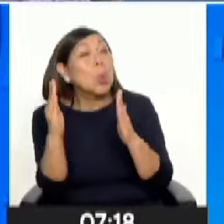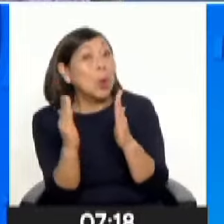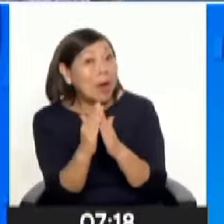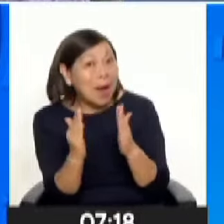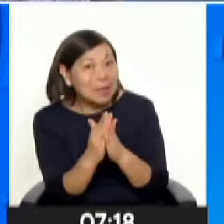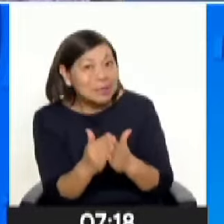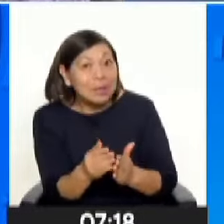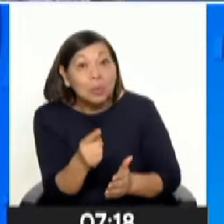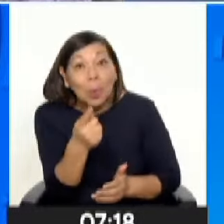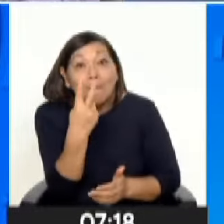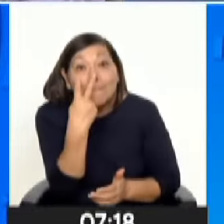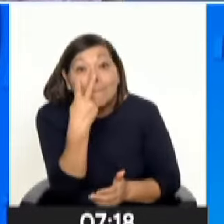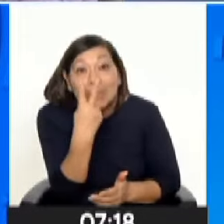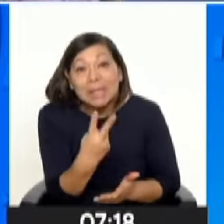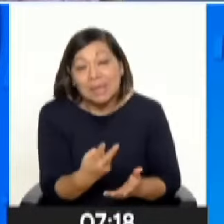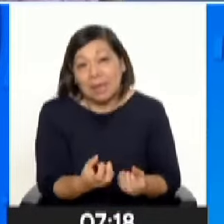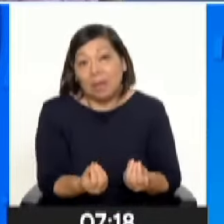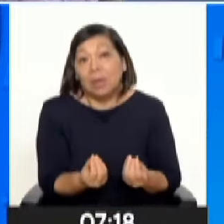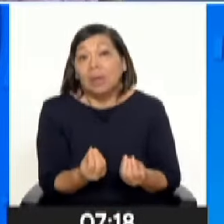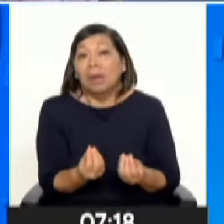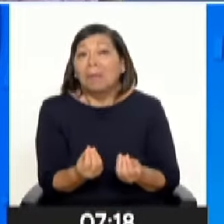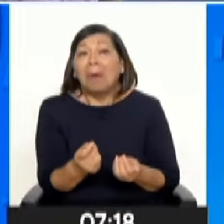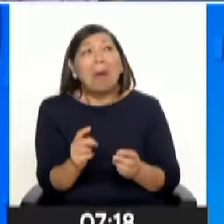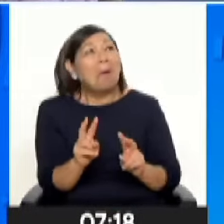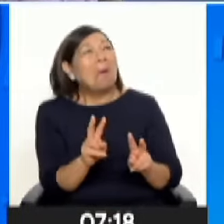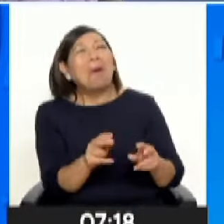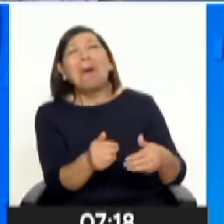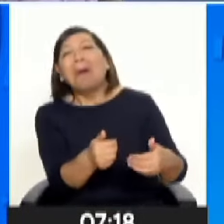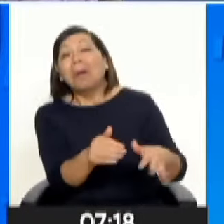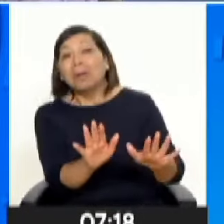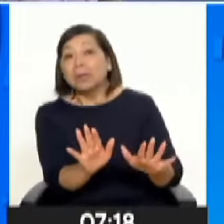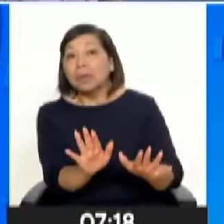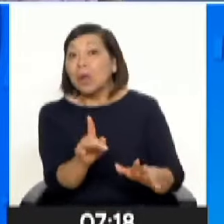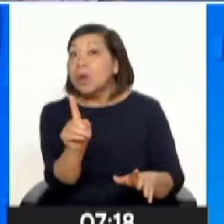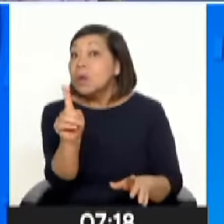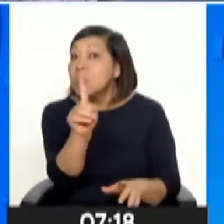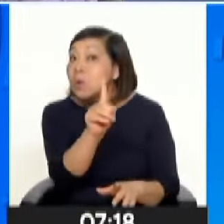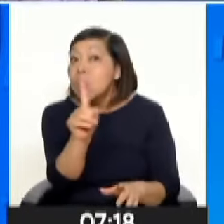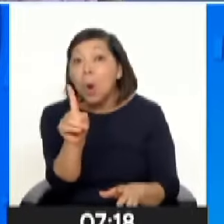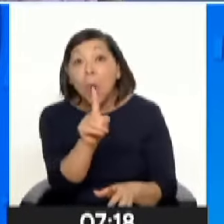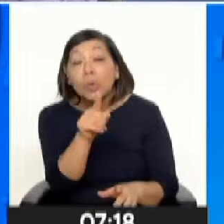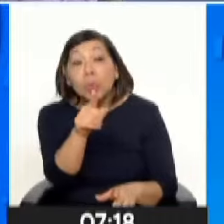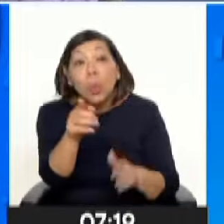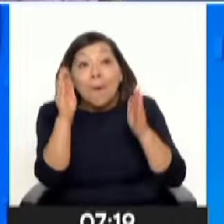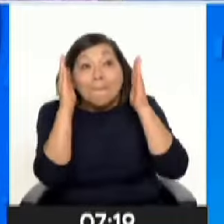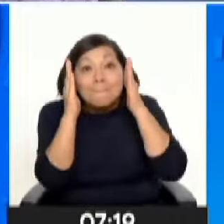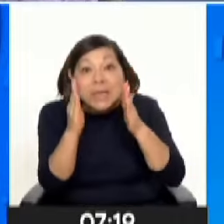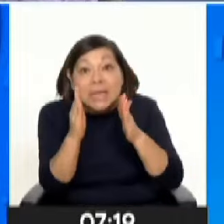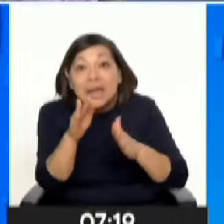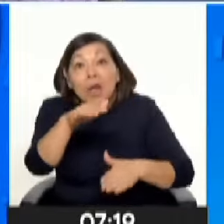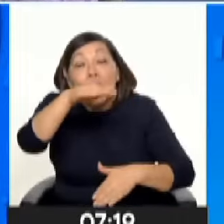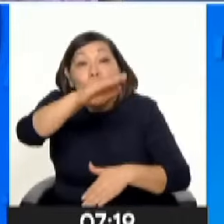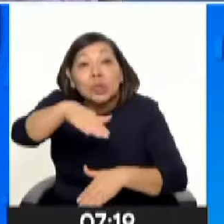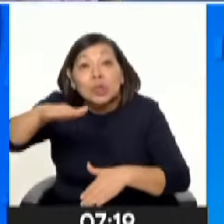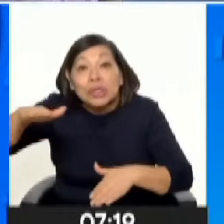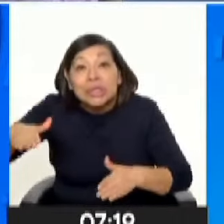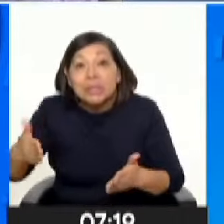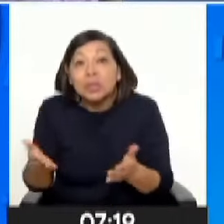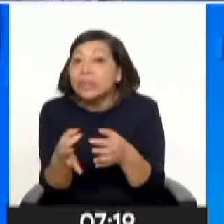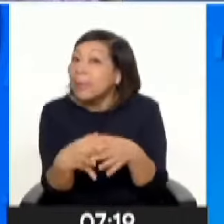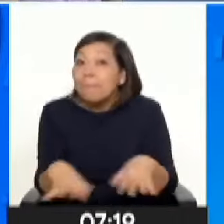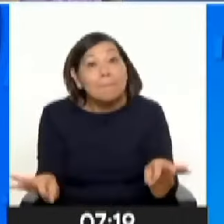Uh-huh. Y es porque, como sociedad, no llamamos la atención. Y es ahí donde deben ir nuestros esfuerzos para que